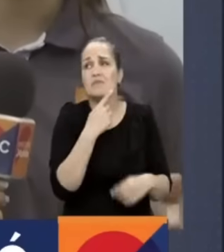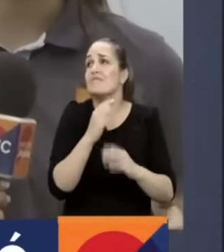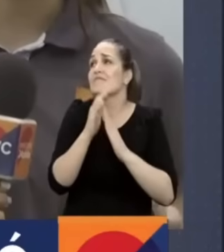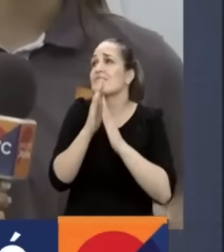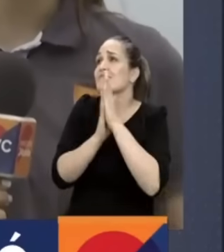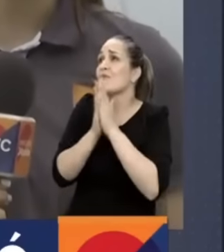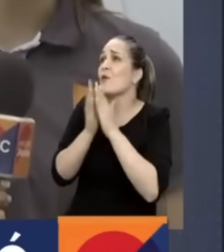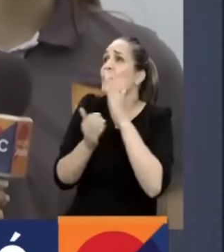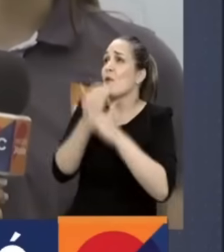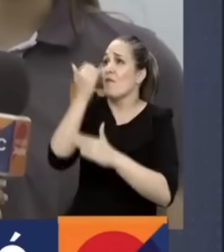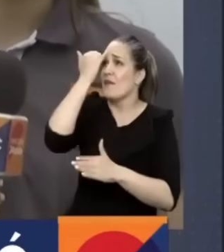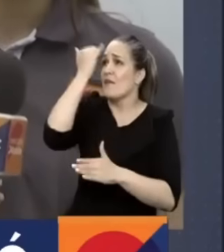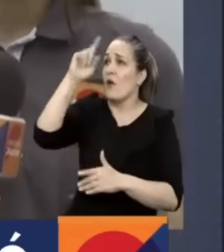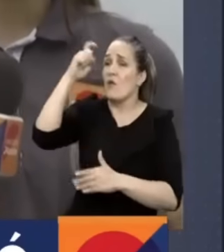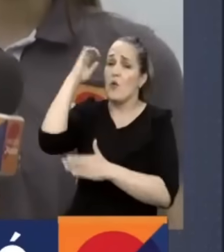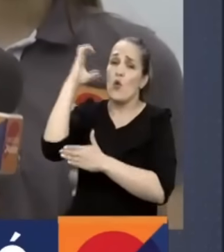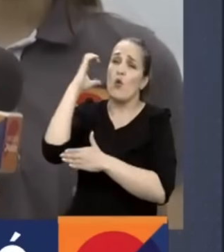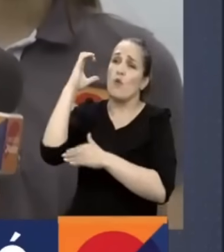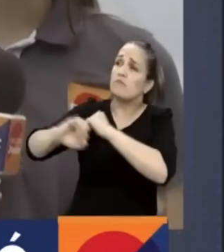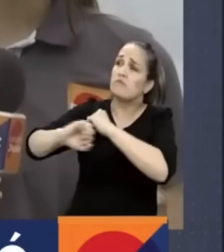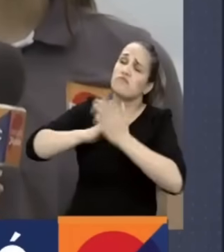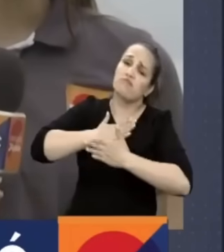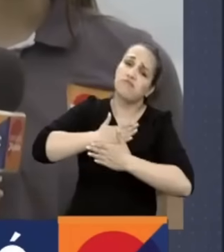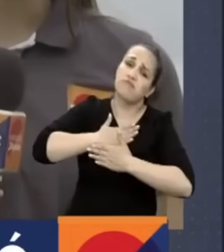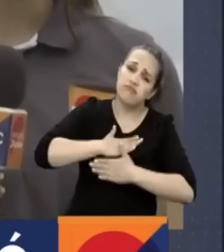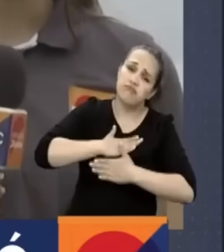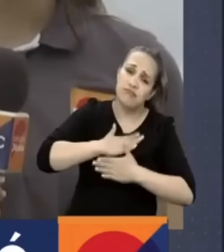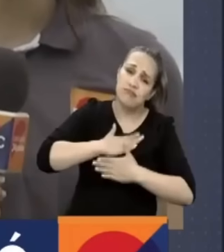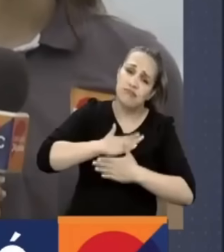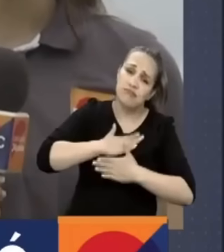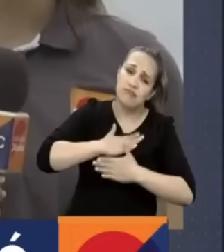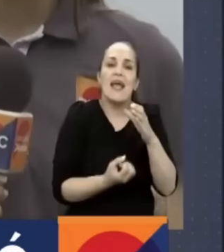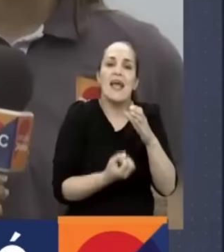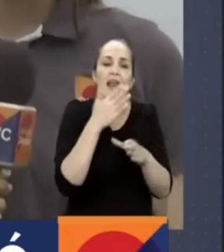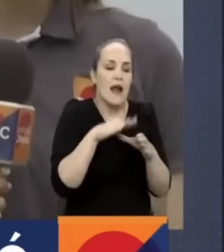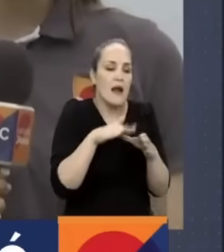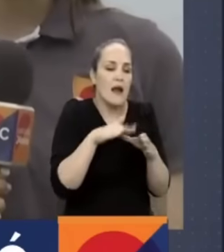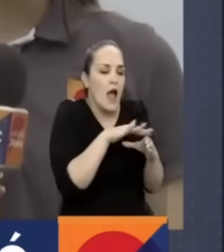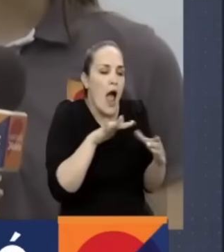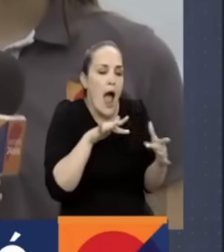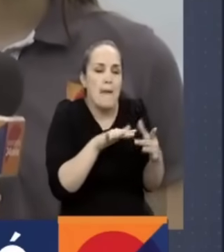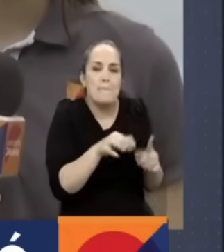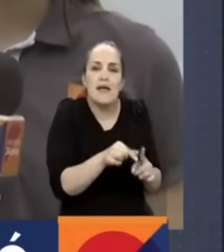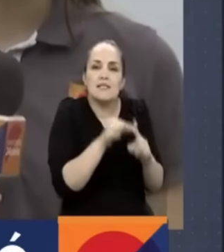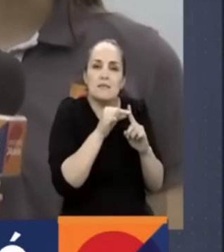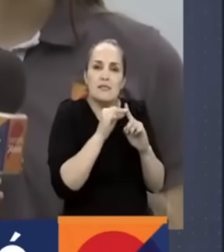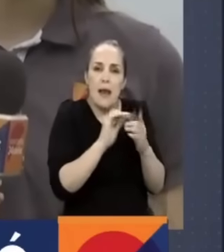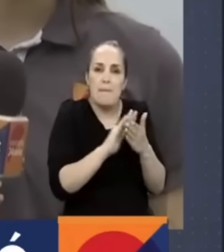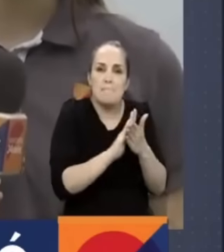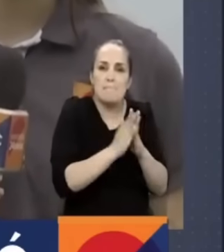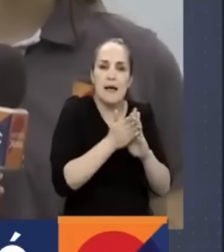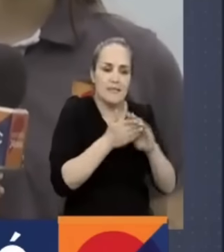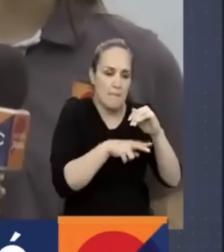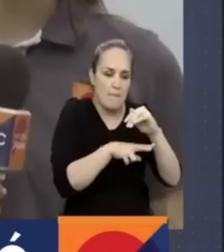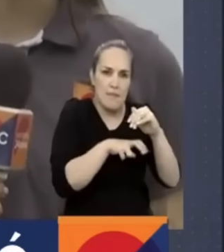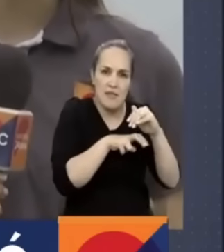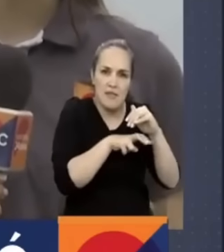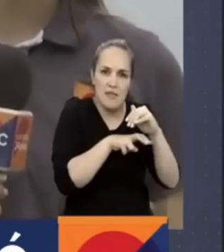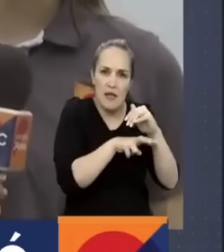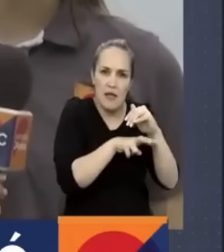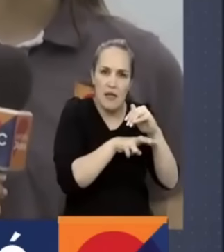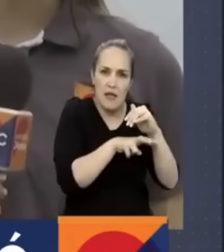la nueva iniciativa por parte del Gobierno Nacional de crear los distritos mineros para la paz, pues aseguran que este proyecto ayudaría para el